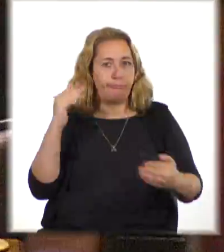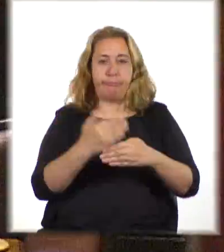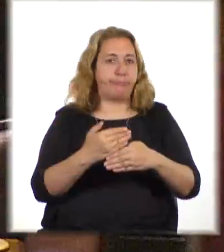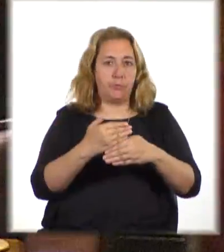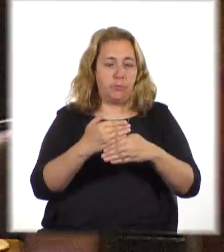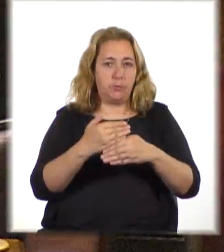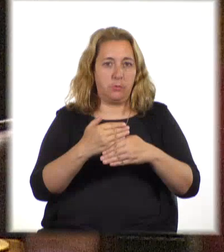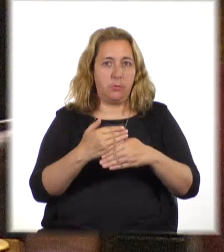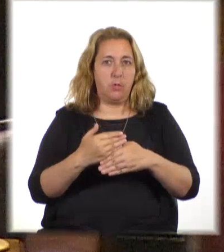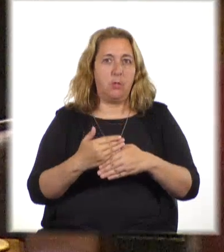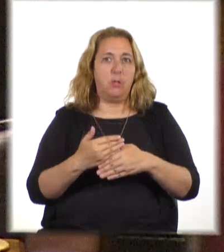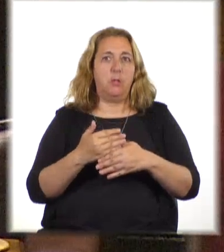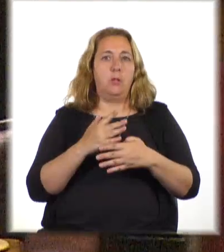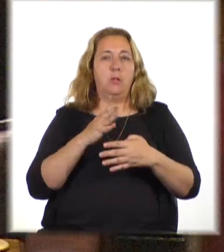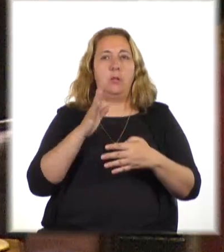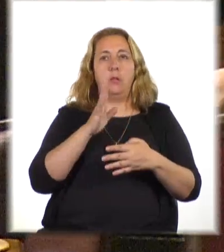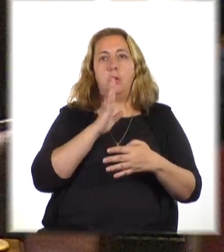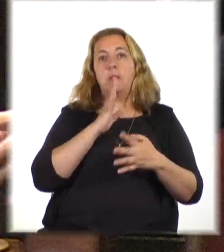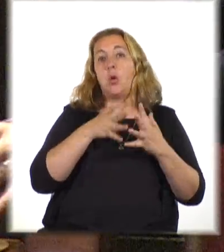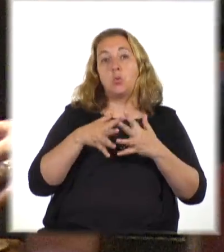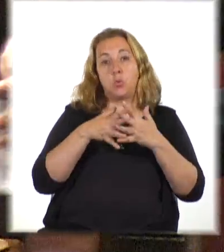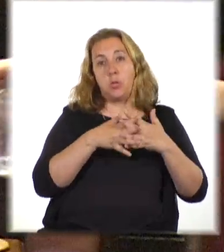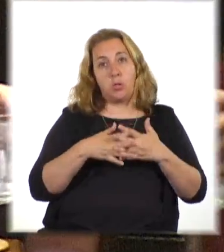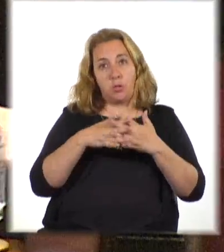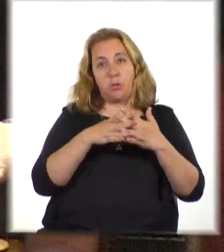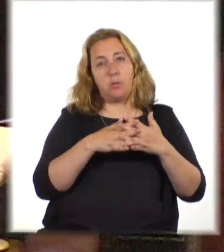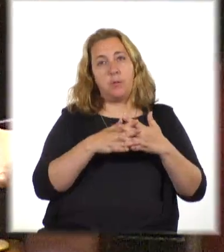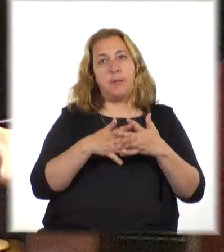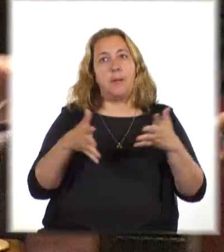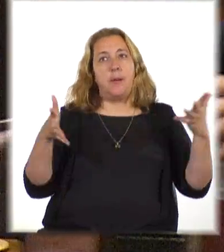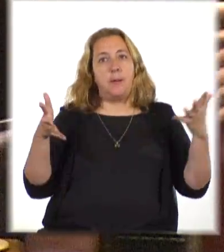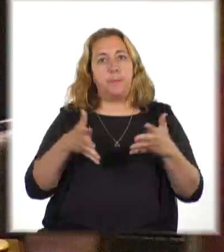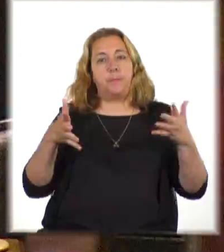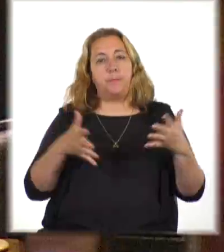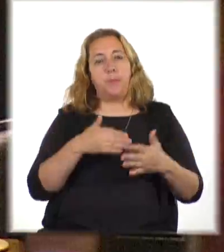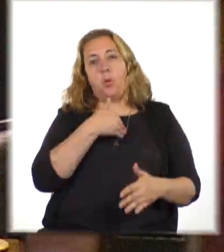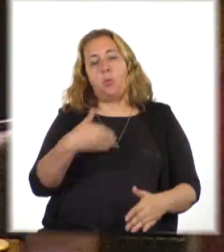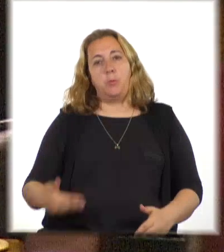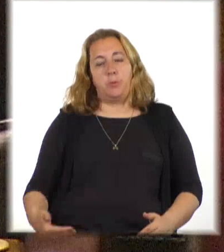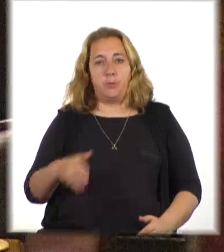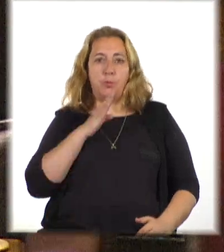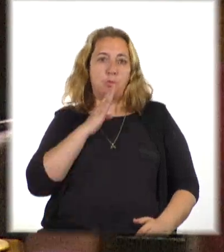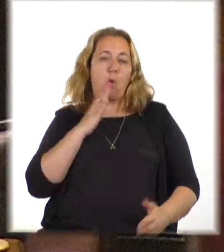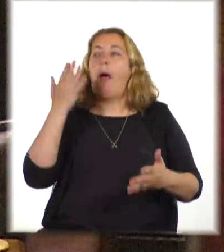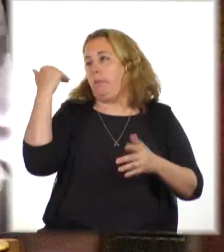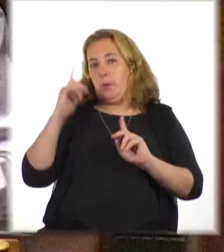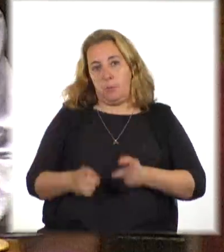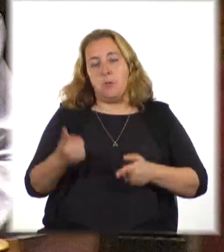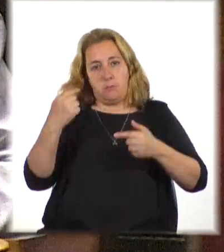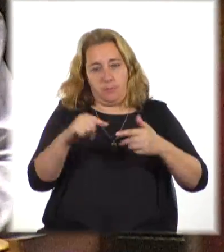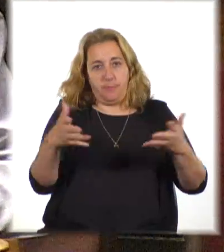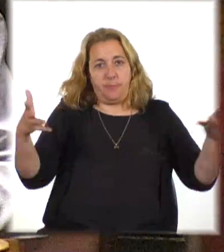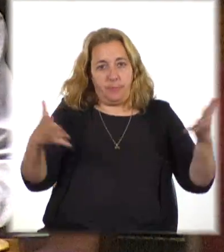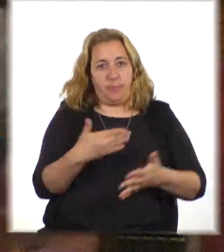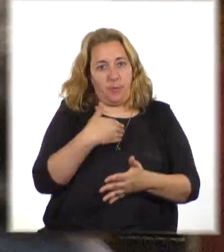del actual gobierno históricamente pero del actual gobierno de eeuu señor presidente